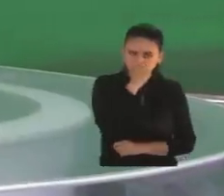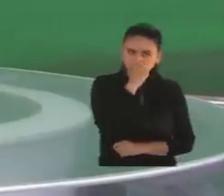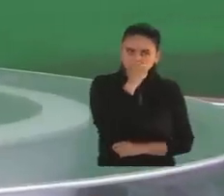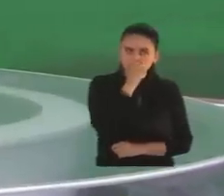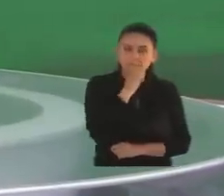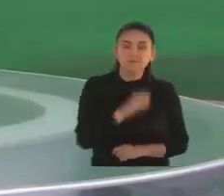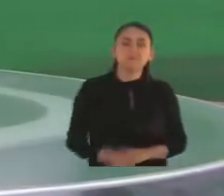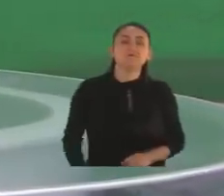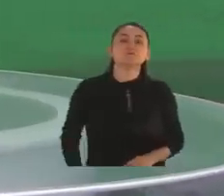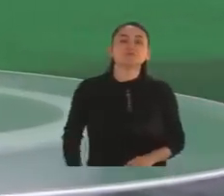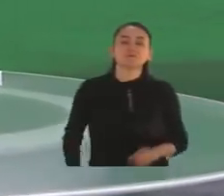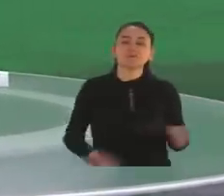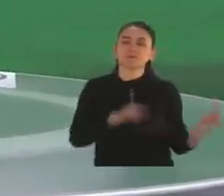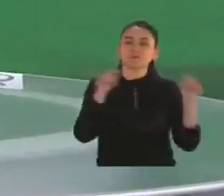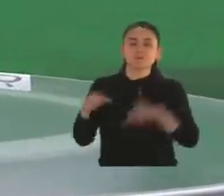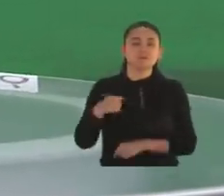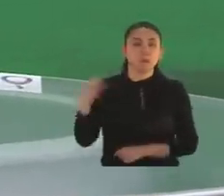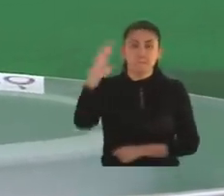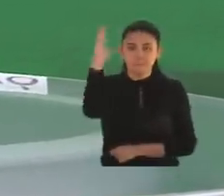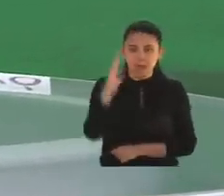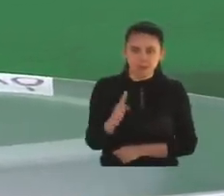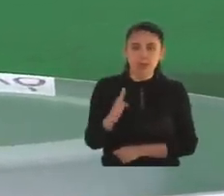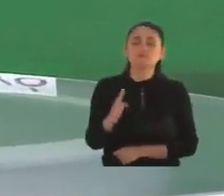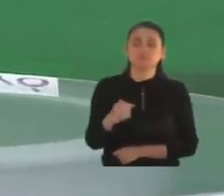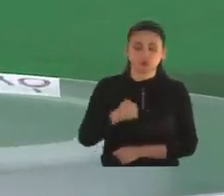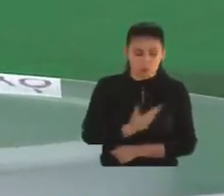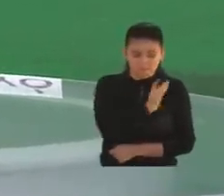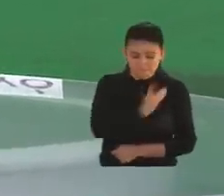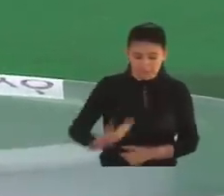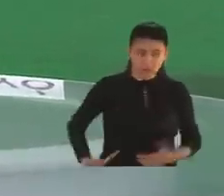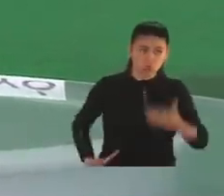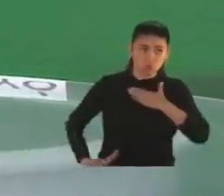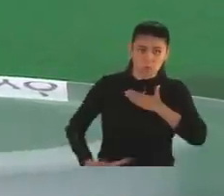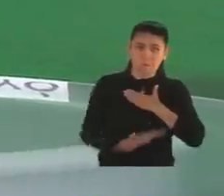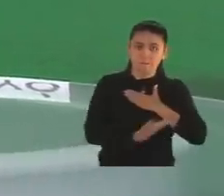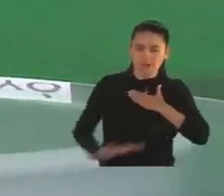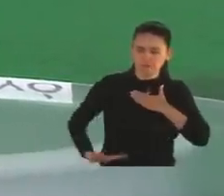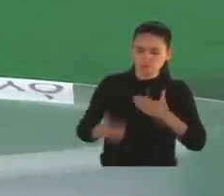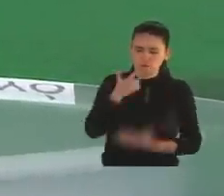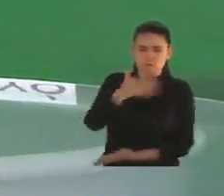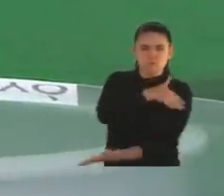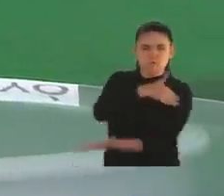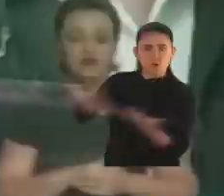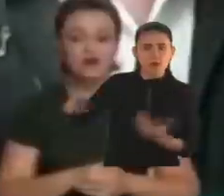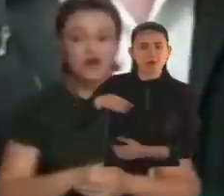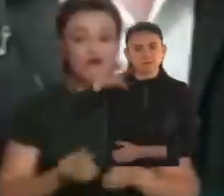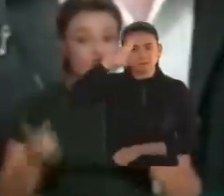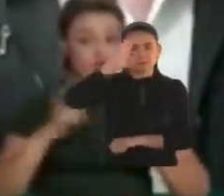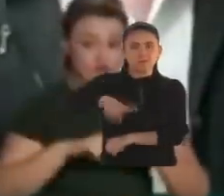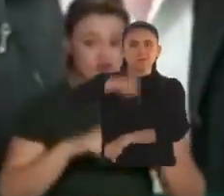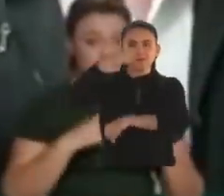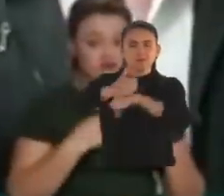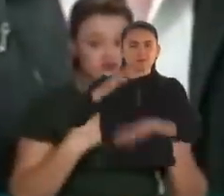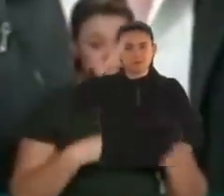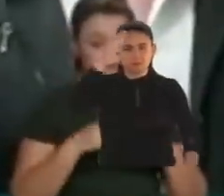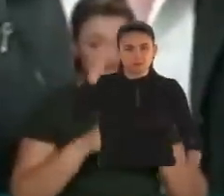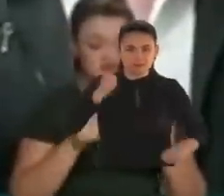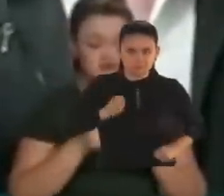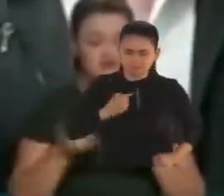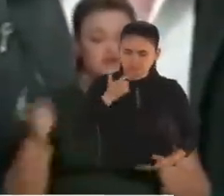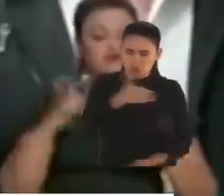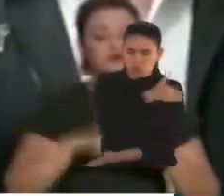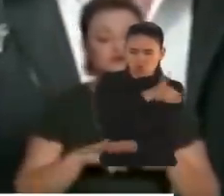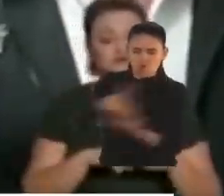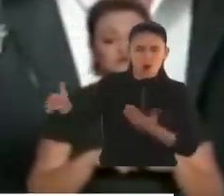Y ahora vamos a Brasil, donde fue destituido por el presidente Luis Ignacio Lula da Silva el comandante del ejército Luis Julio César